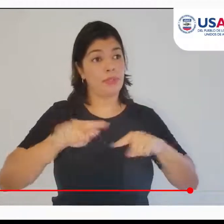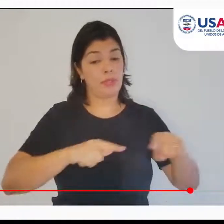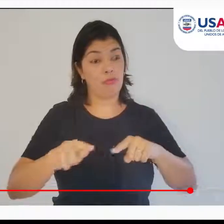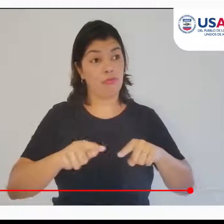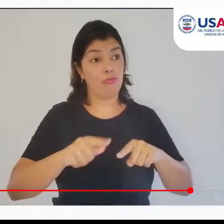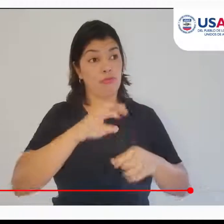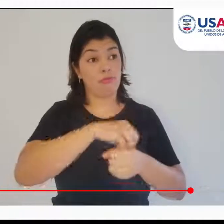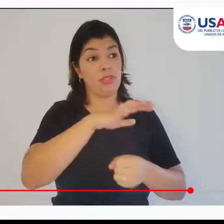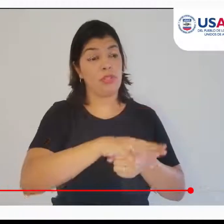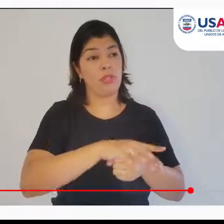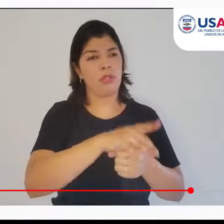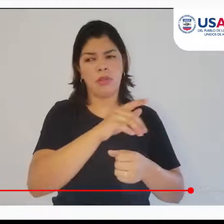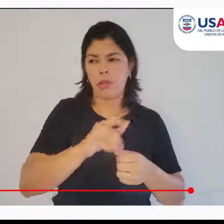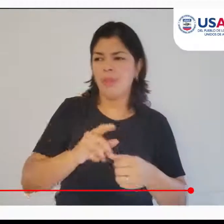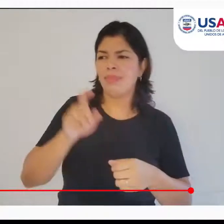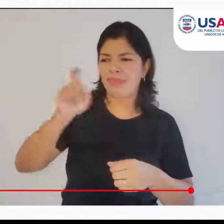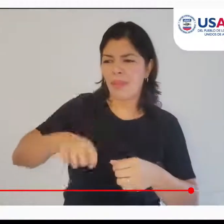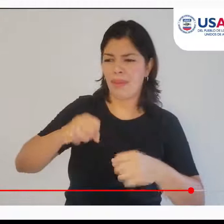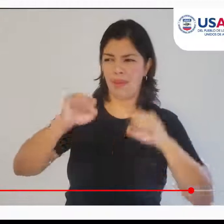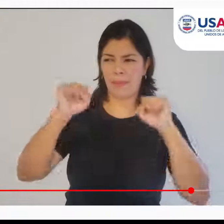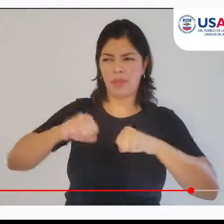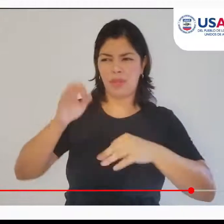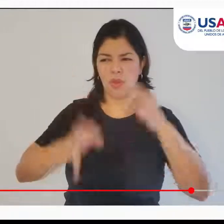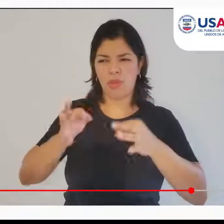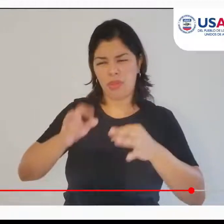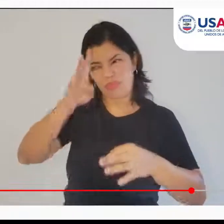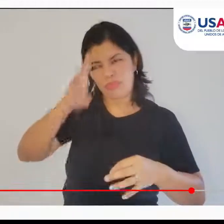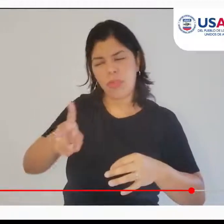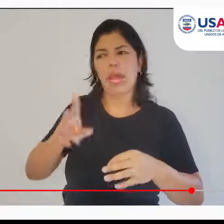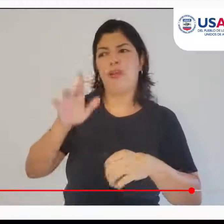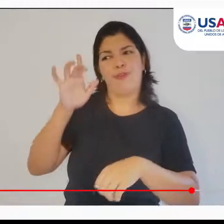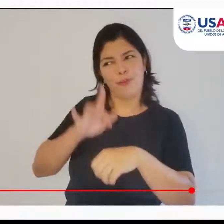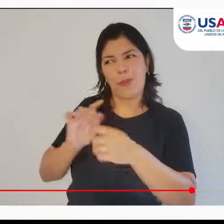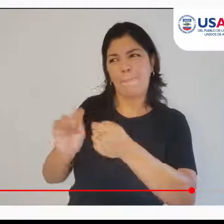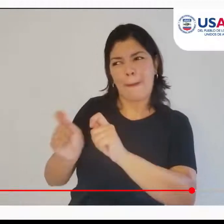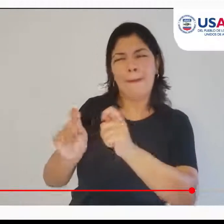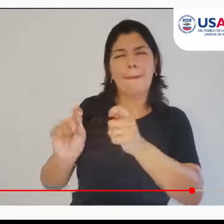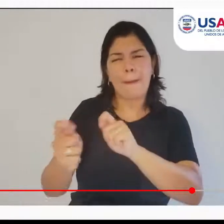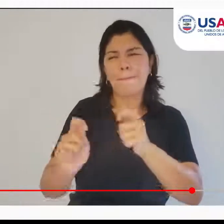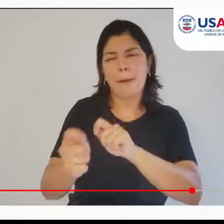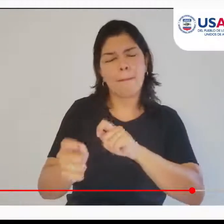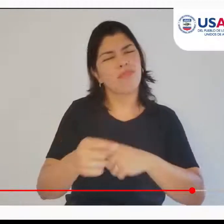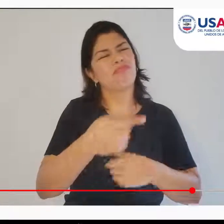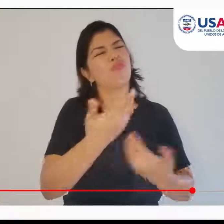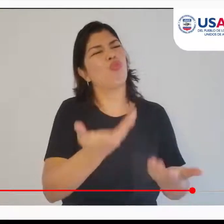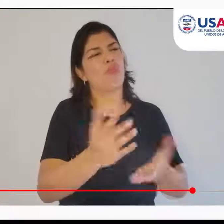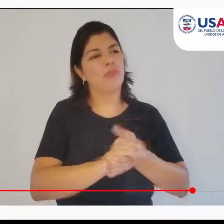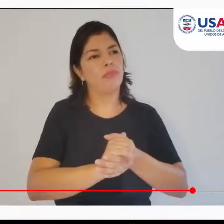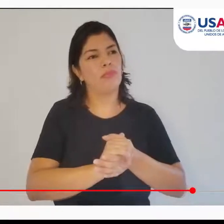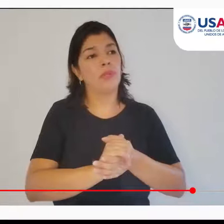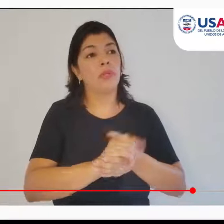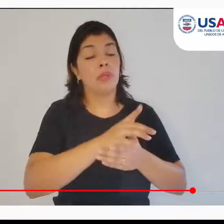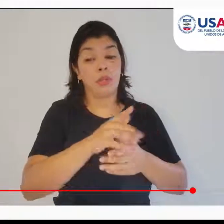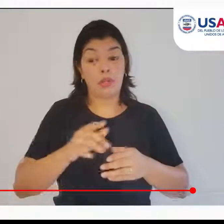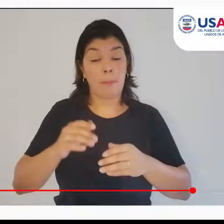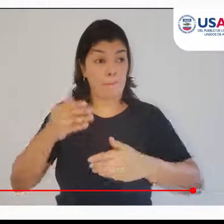administración distrital para la garantía de la capacidad jurídica de las personas con discapacidad? Y también cuéntame cómo se tiene